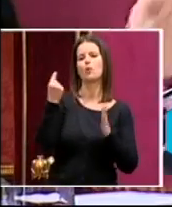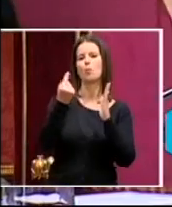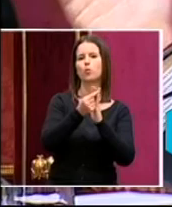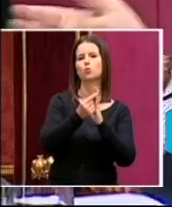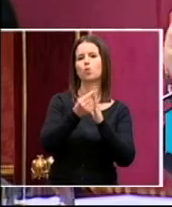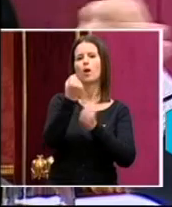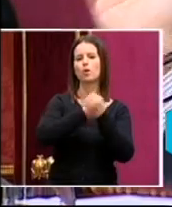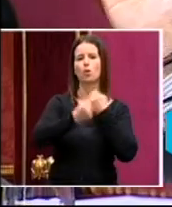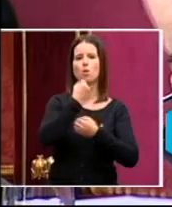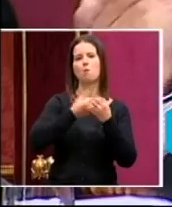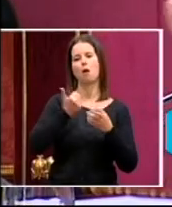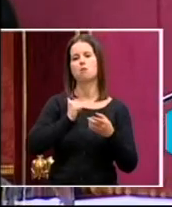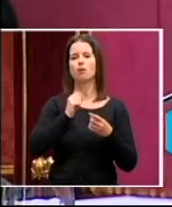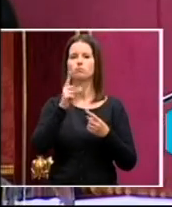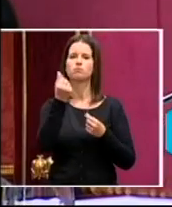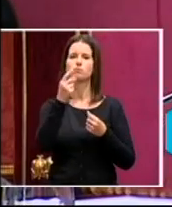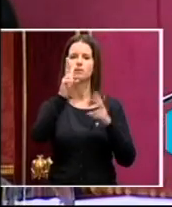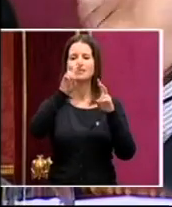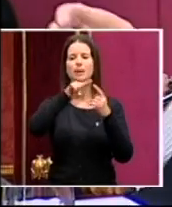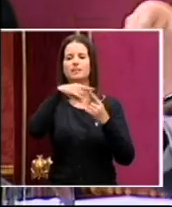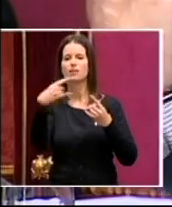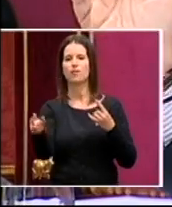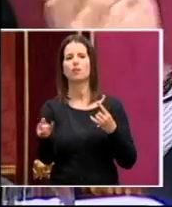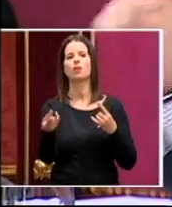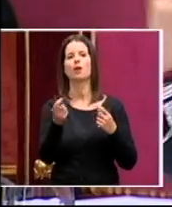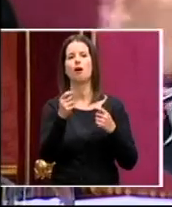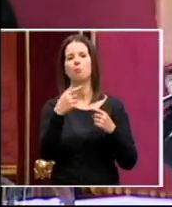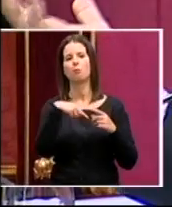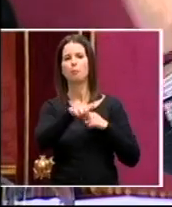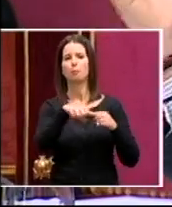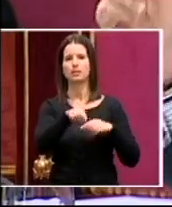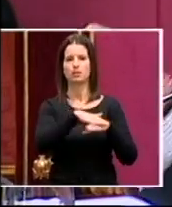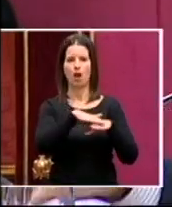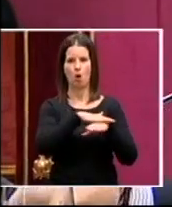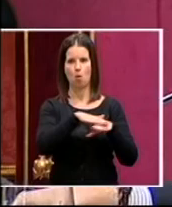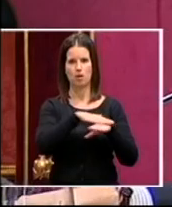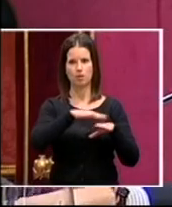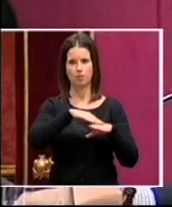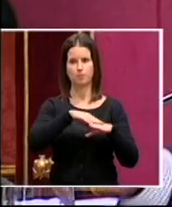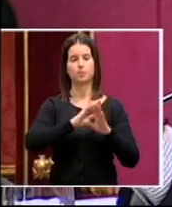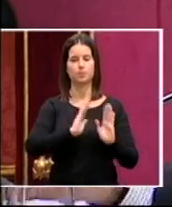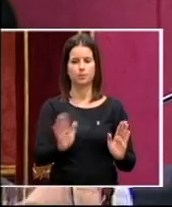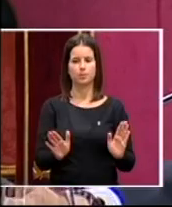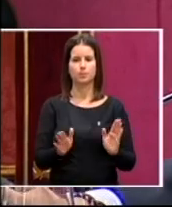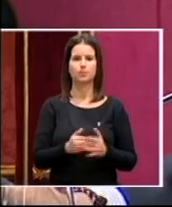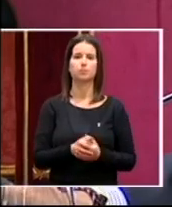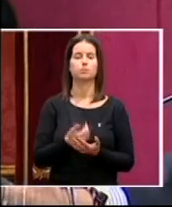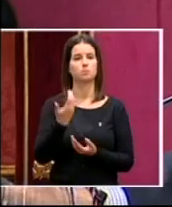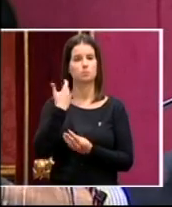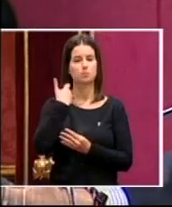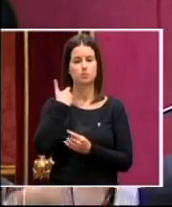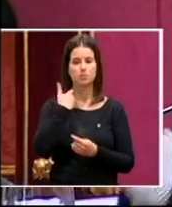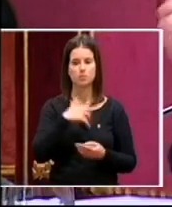economía para, ya que estamos en una transferencia de crédito, darle al gobierno, eso se hará en otro punto, ¿no? Pero ya que está tan sembrado hoy el